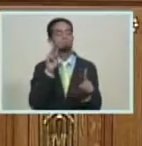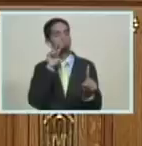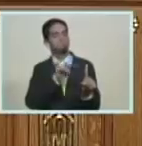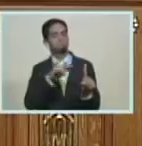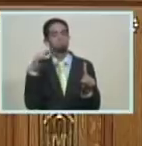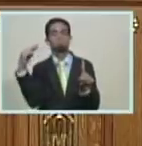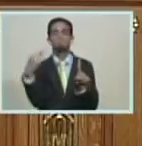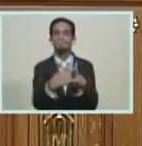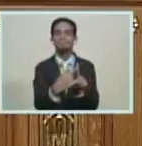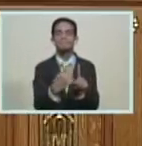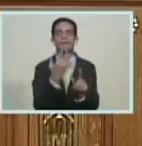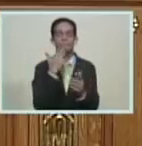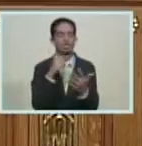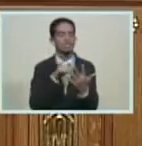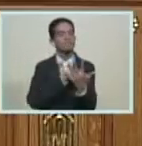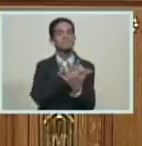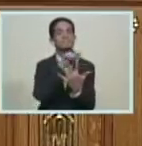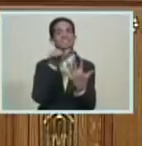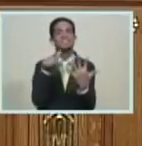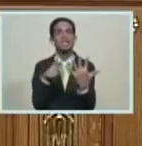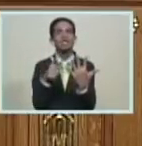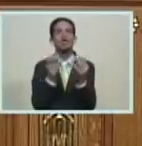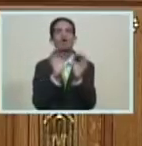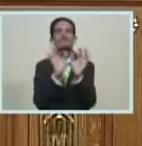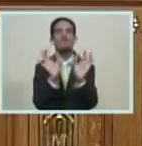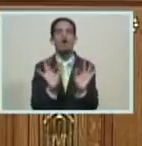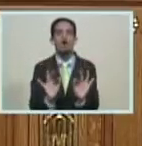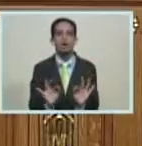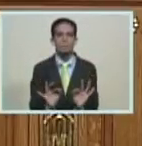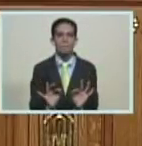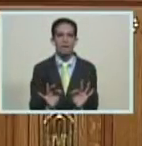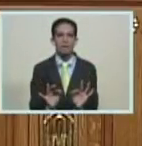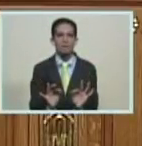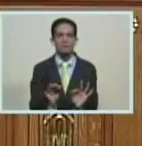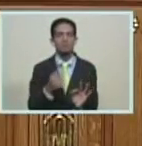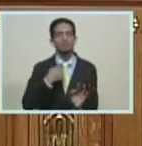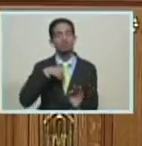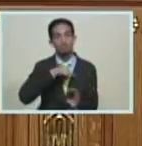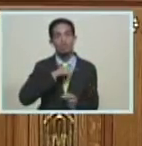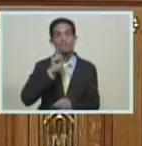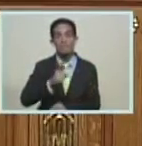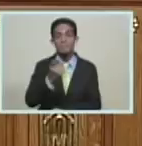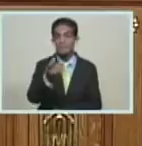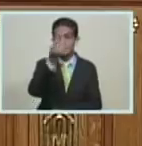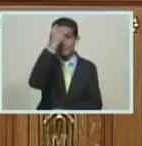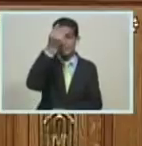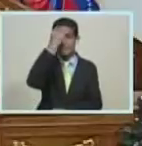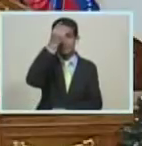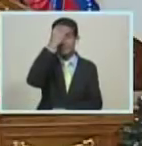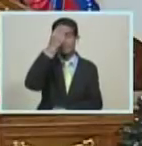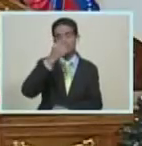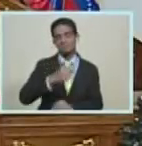Y definió cinco dimensiones que tenemos que refrescar en todas las instituciones.